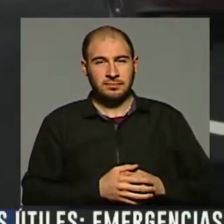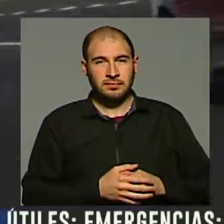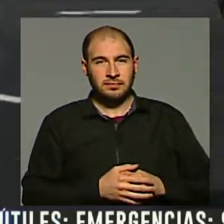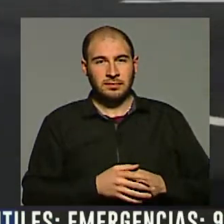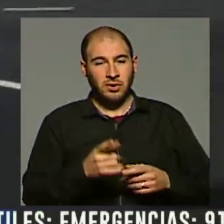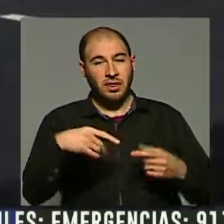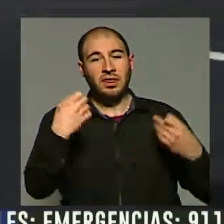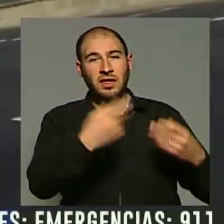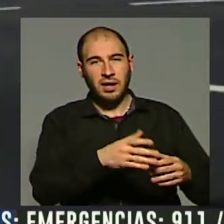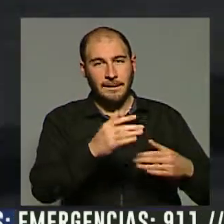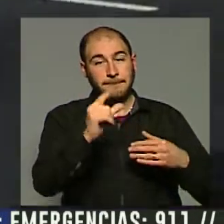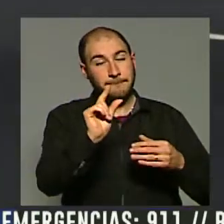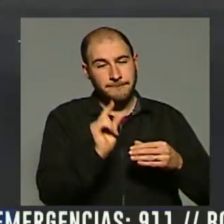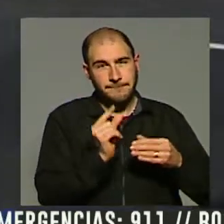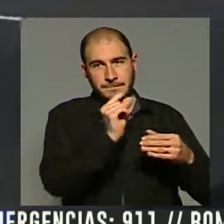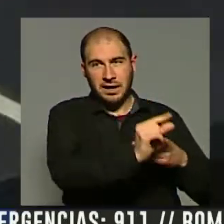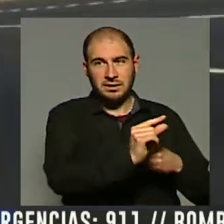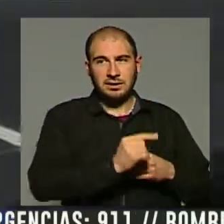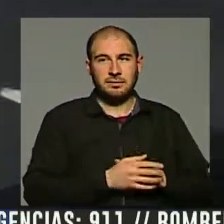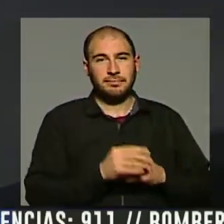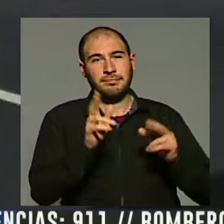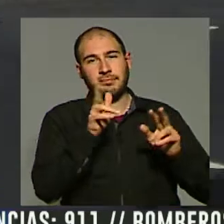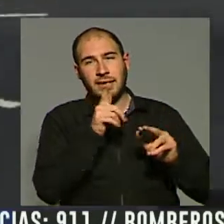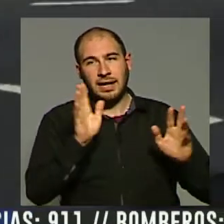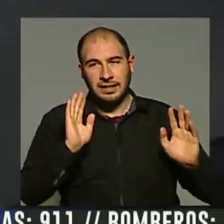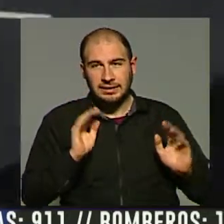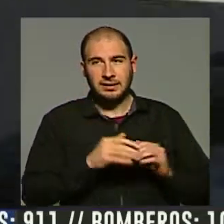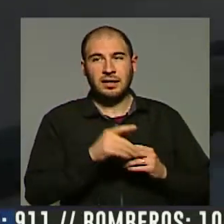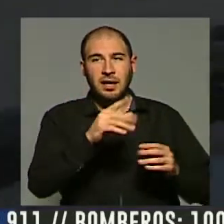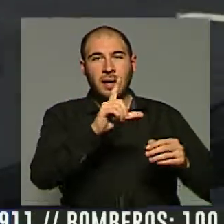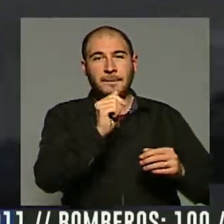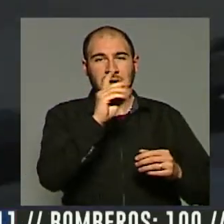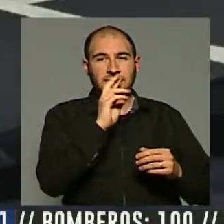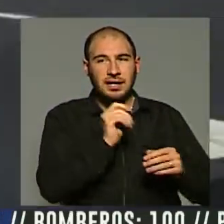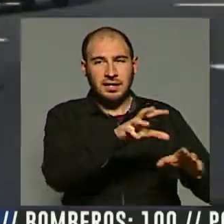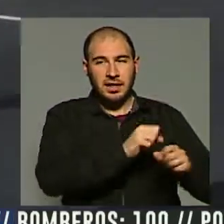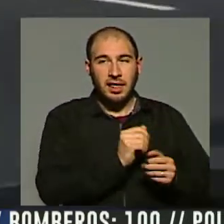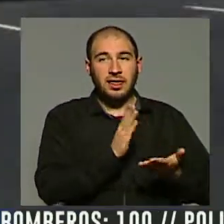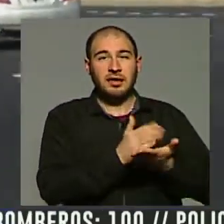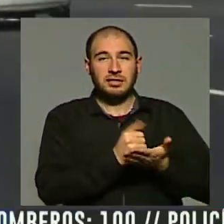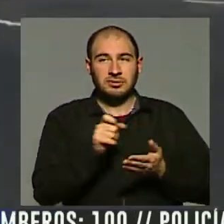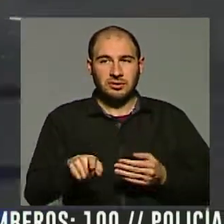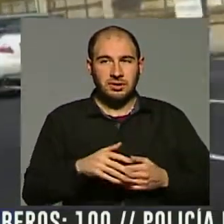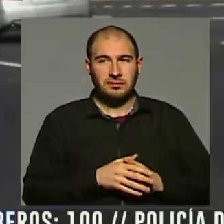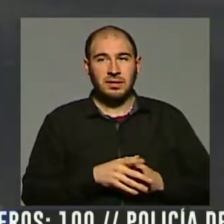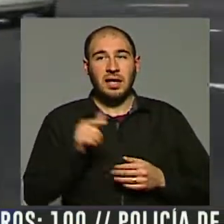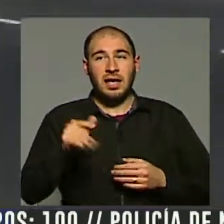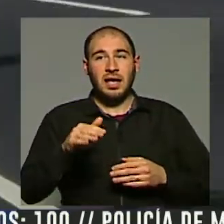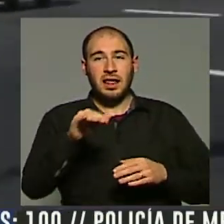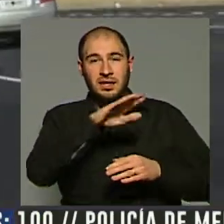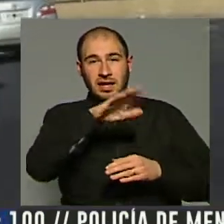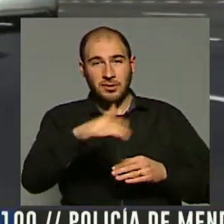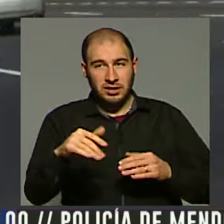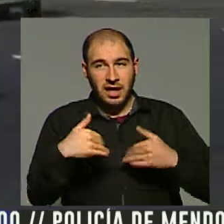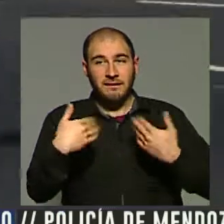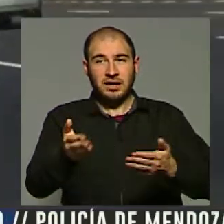a dejar la parte, supuestamente, que se queda Barata a su departamento. Él va en la camioneta de